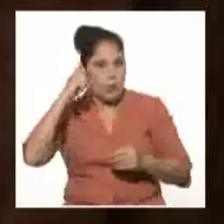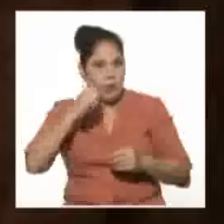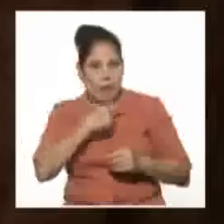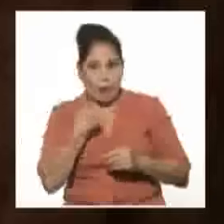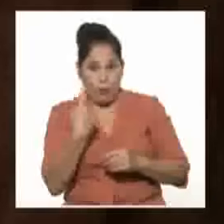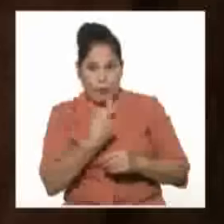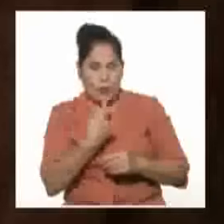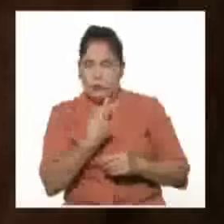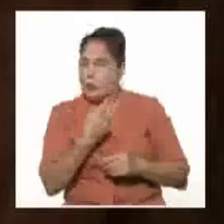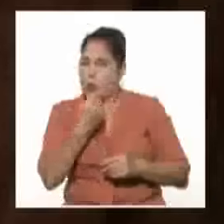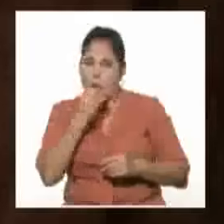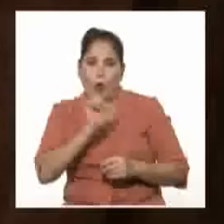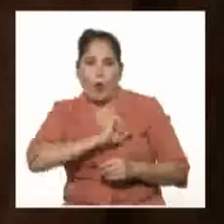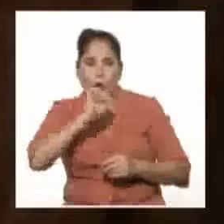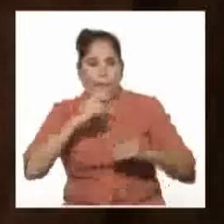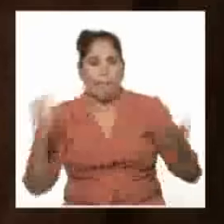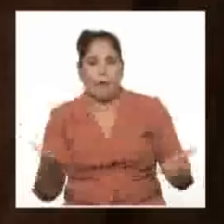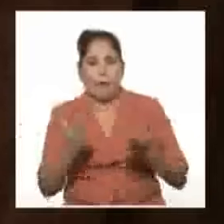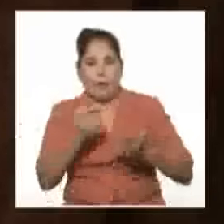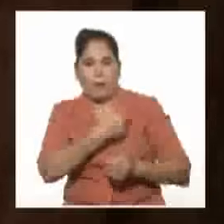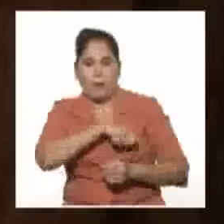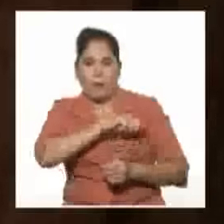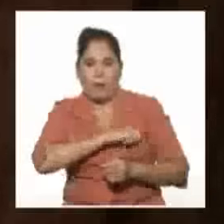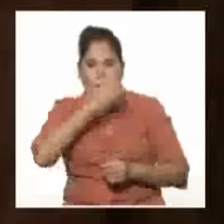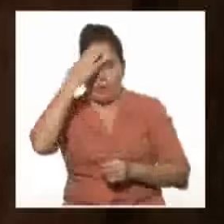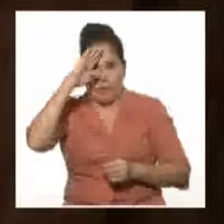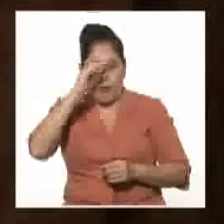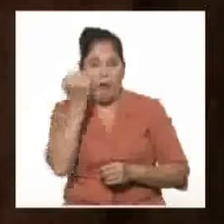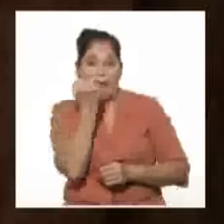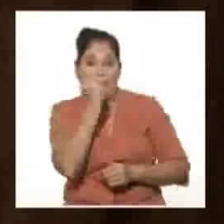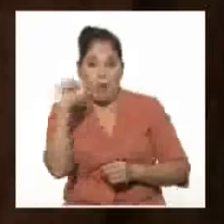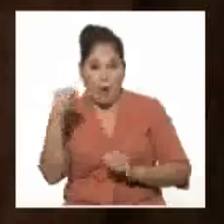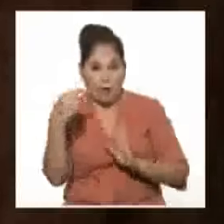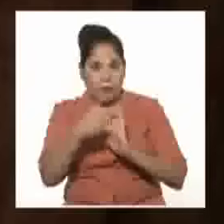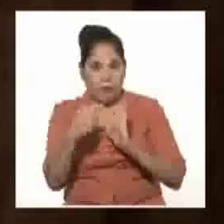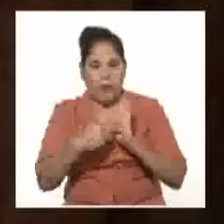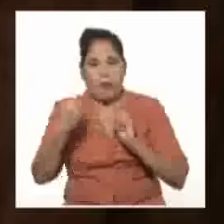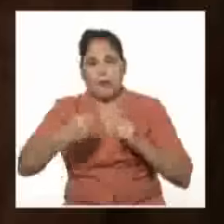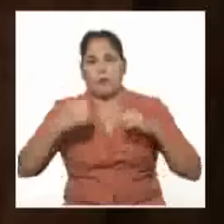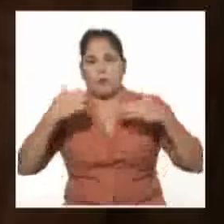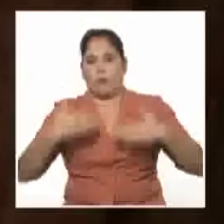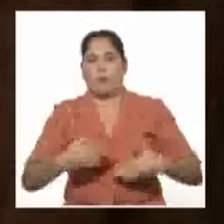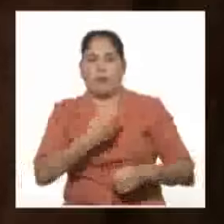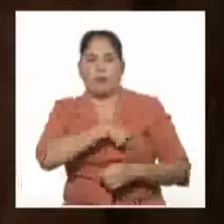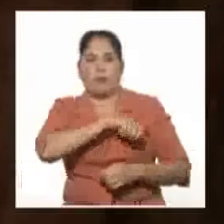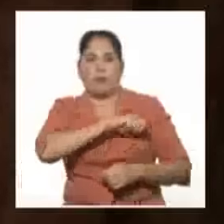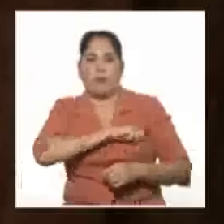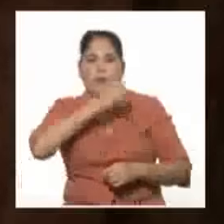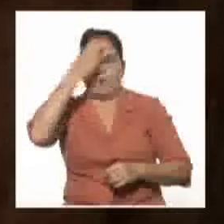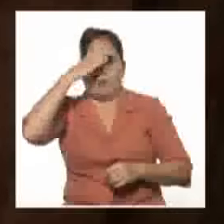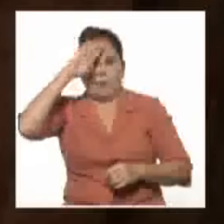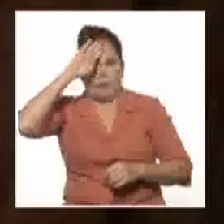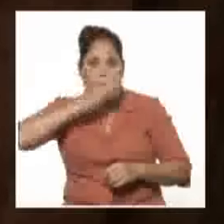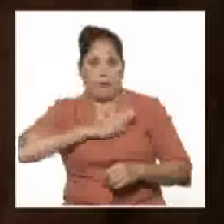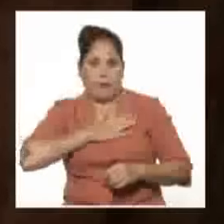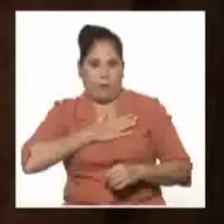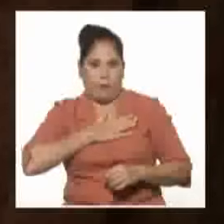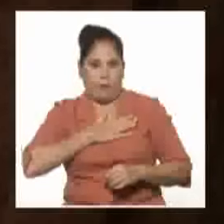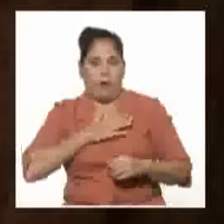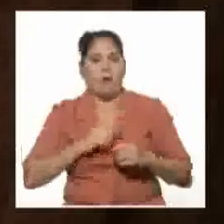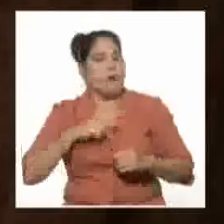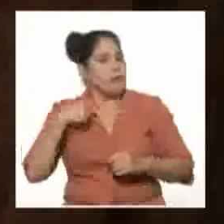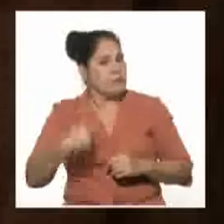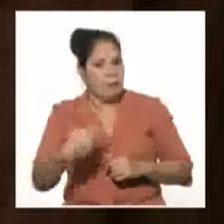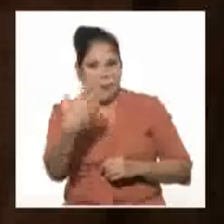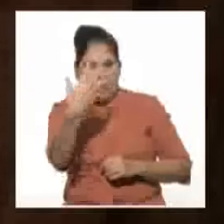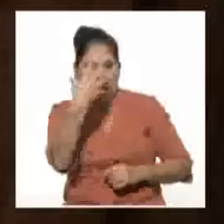por alcanzar la prosperidad merecida y violando los más elementales derechos humanos del pueblo cubano, con una agresión